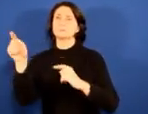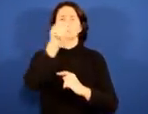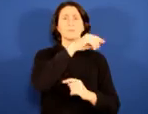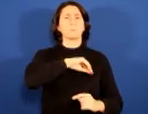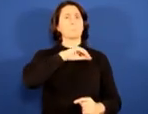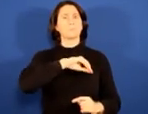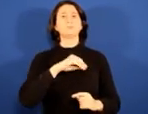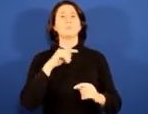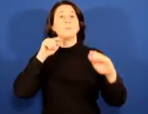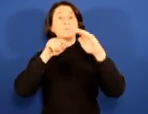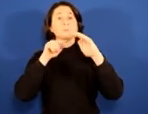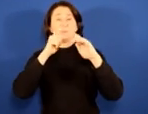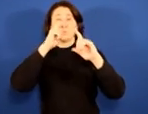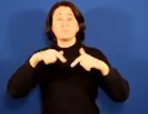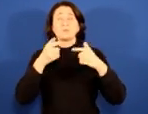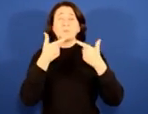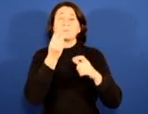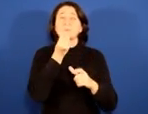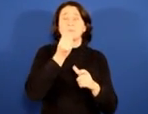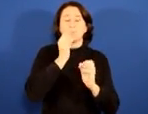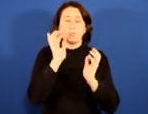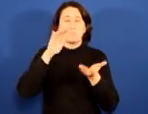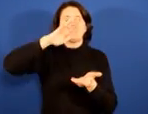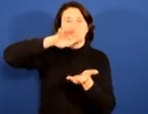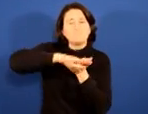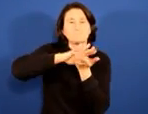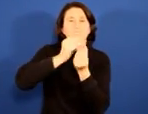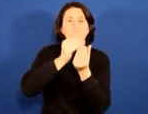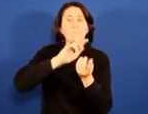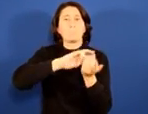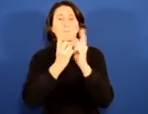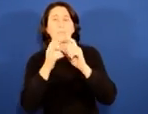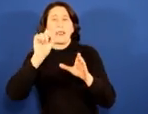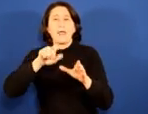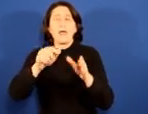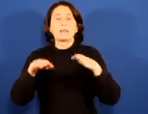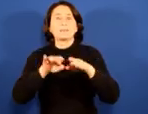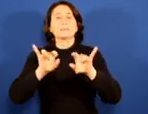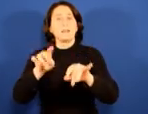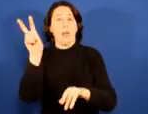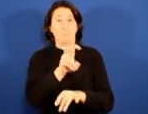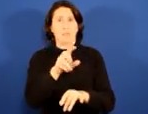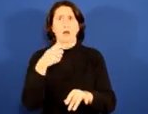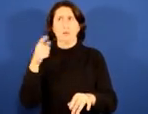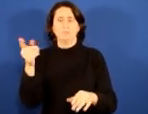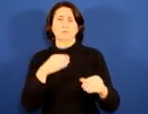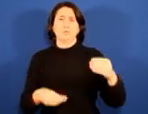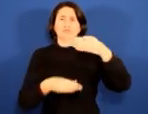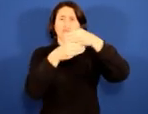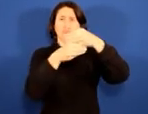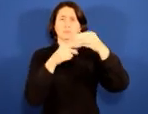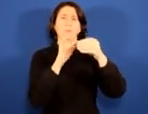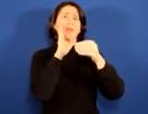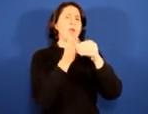últimos años y que han contado con el apoyo de la Diputación Foral. El Departamento de Medio Ambiente de la Diputación Foral de Vizcaya persigue